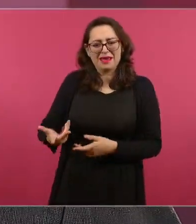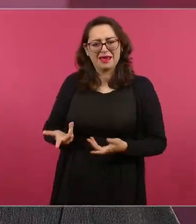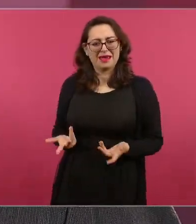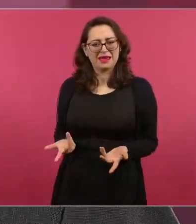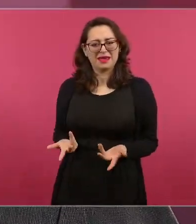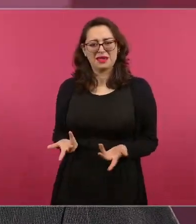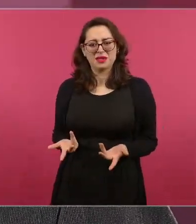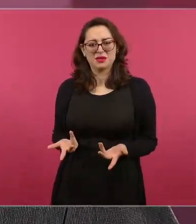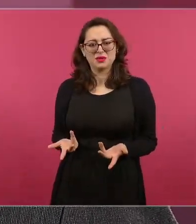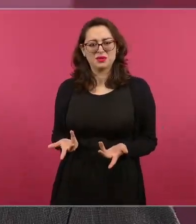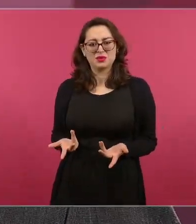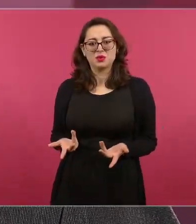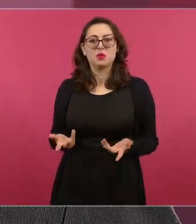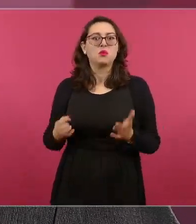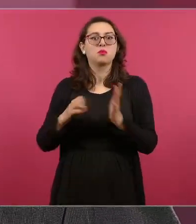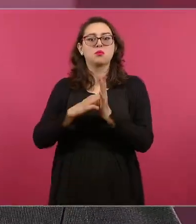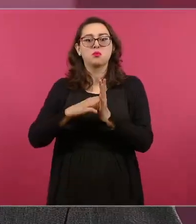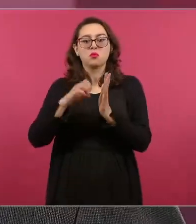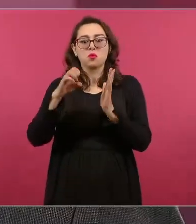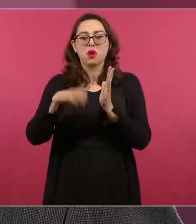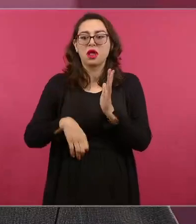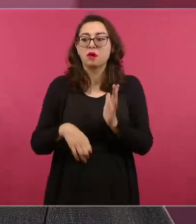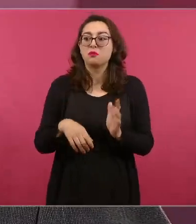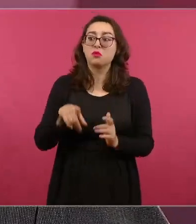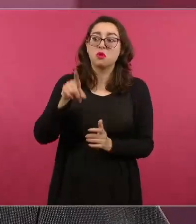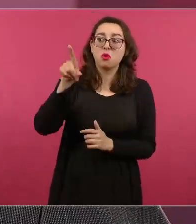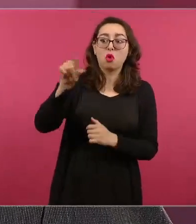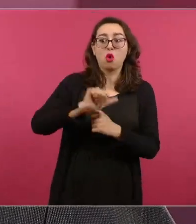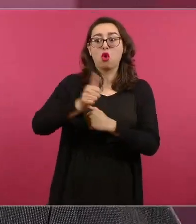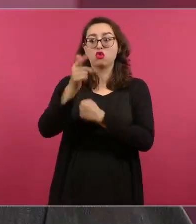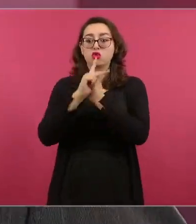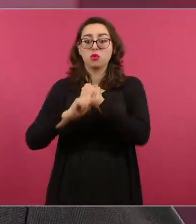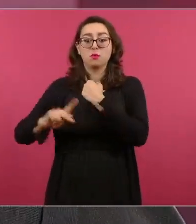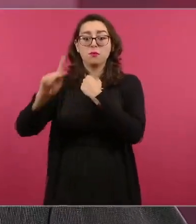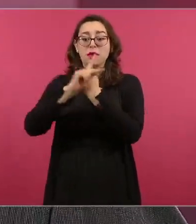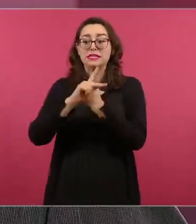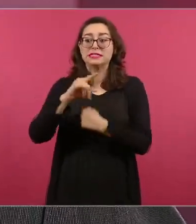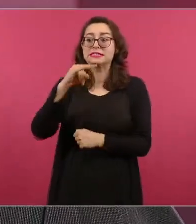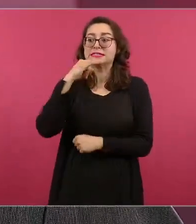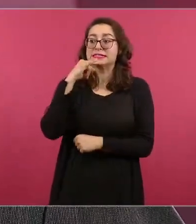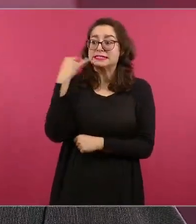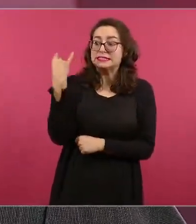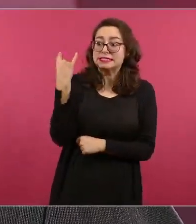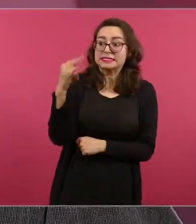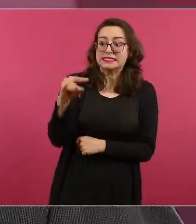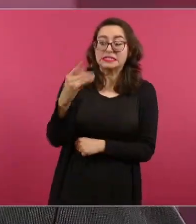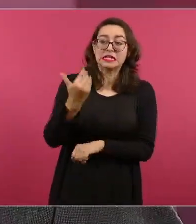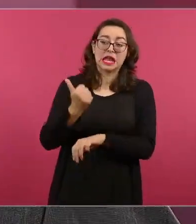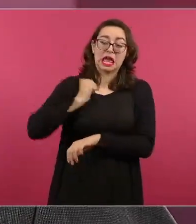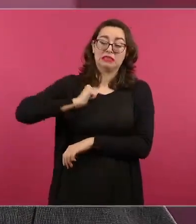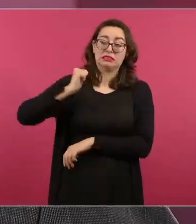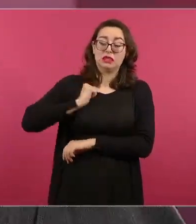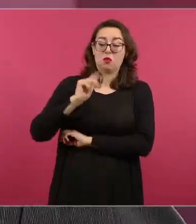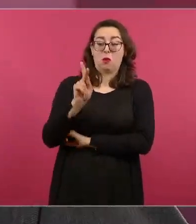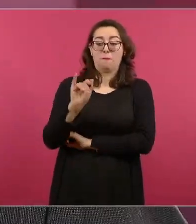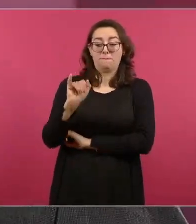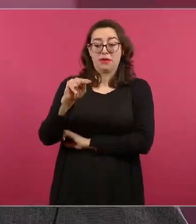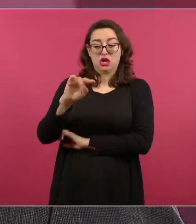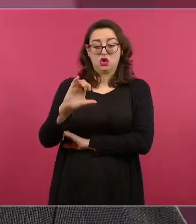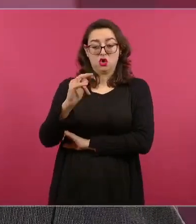no es el ejército de Chile, con todo respeto, o el ejército de Chile de Pinochet,